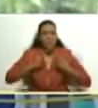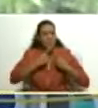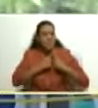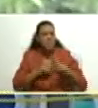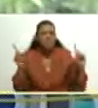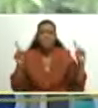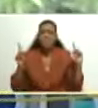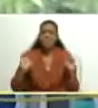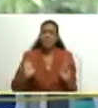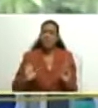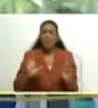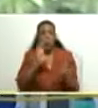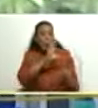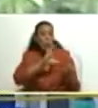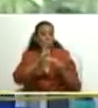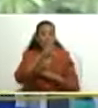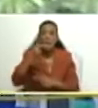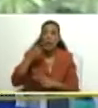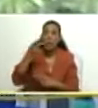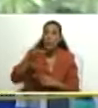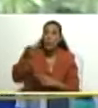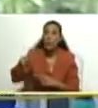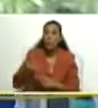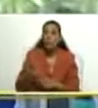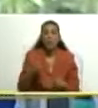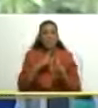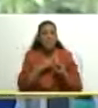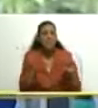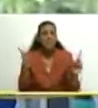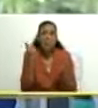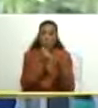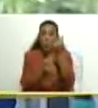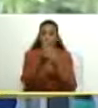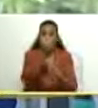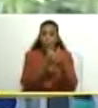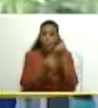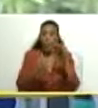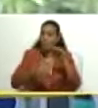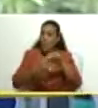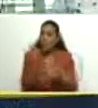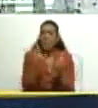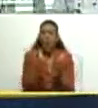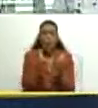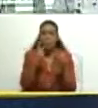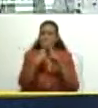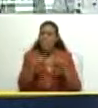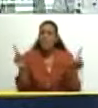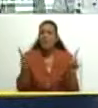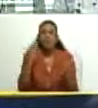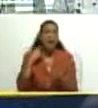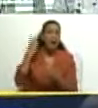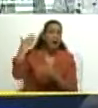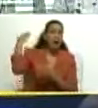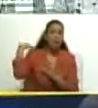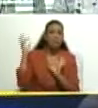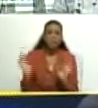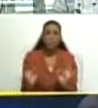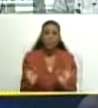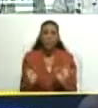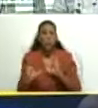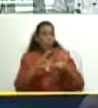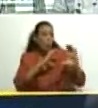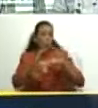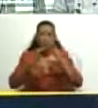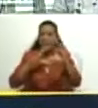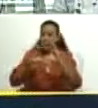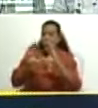Una nueva época cultural, política. Una nueva época económica, de un nuevo modelo económico. Una nueva época